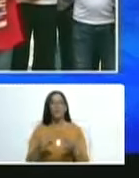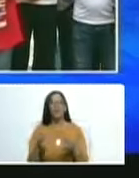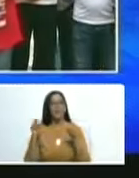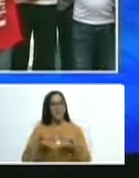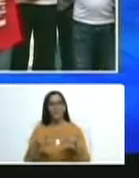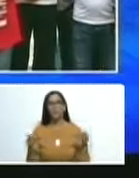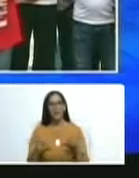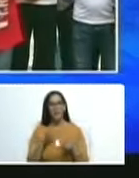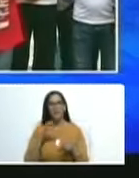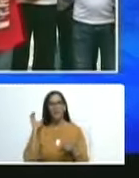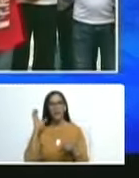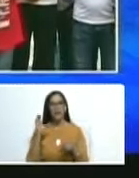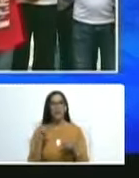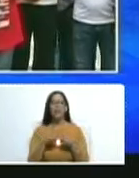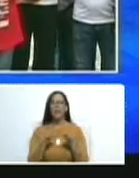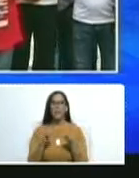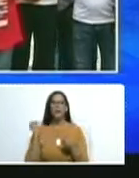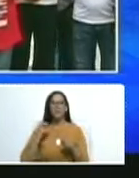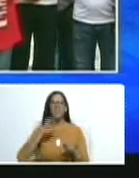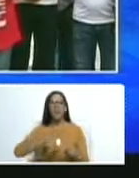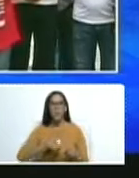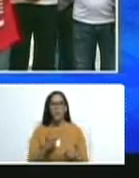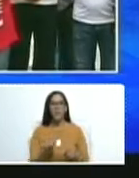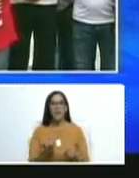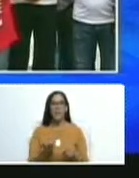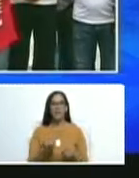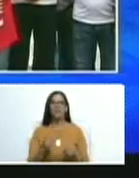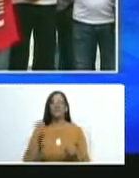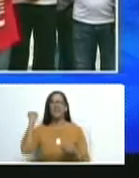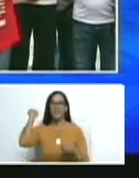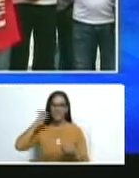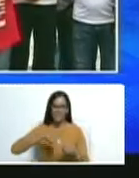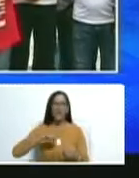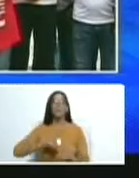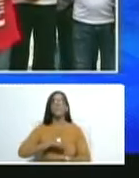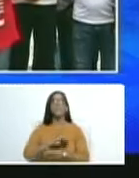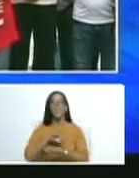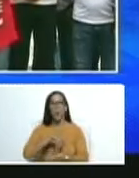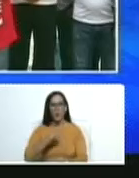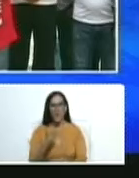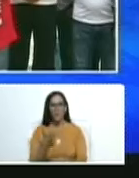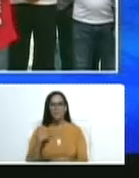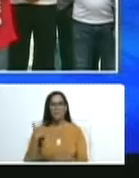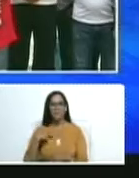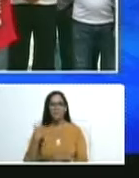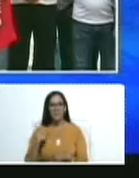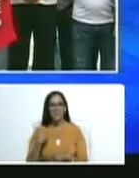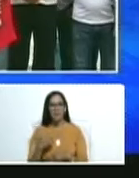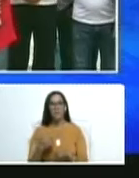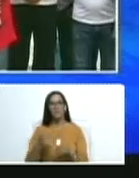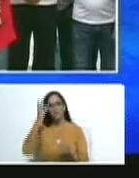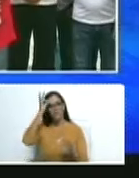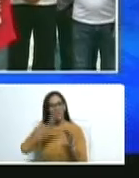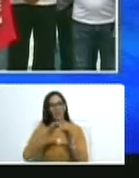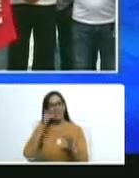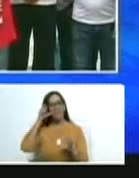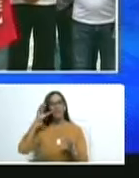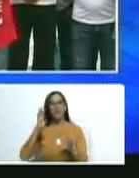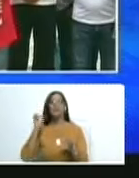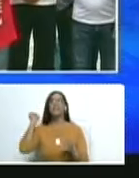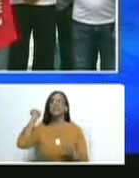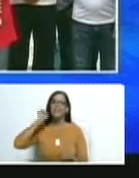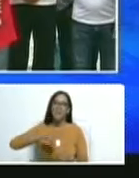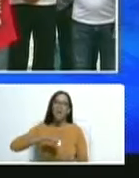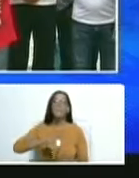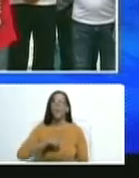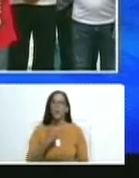situación que está el país, pero sí podemos, presidente, claro que sí podemos, tenemos fe en Dios y la Virgen, que sí podemos,